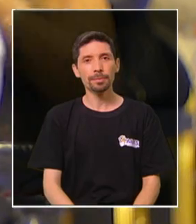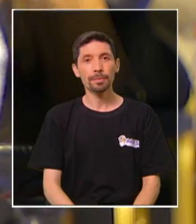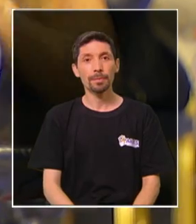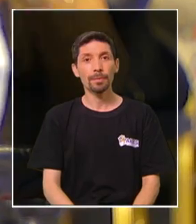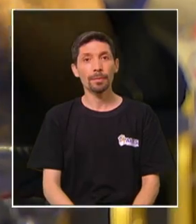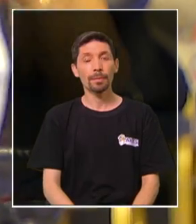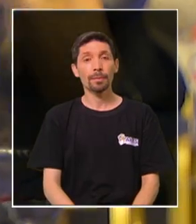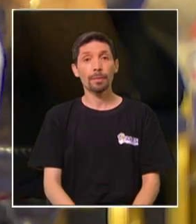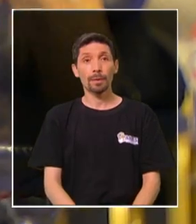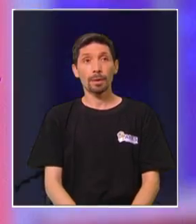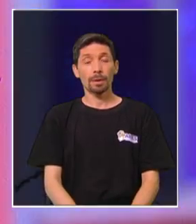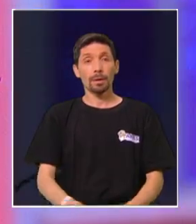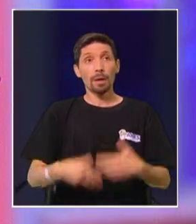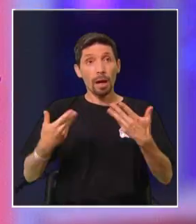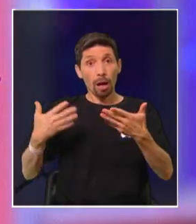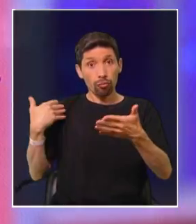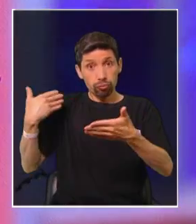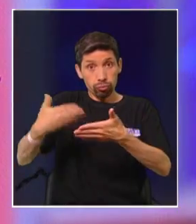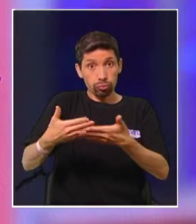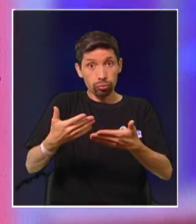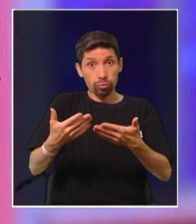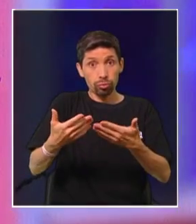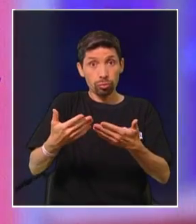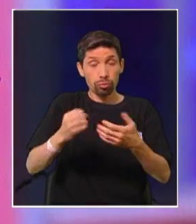En estos tiempos de pandemia,